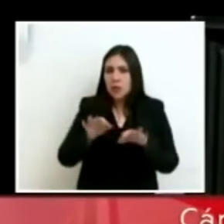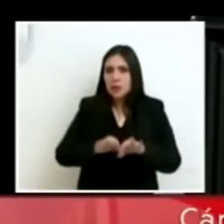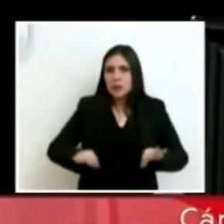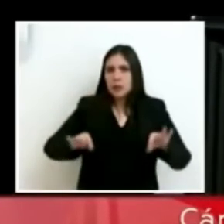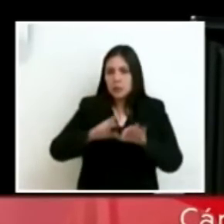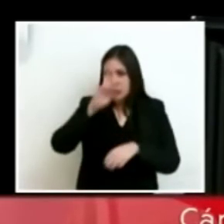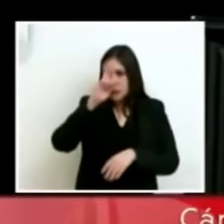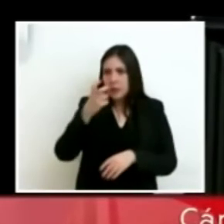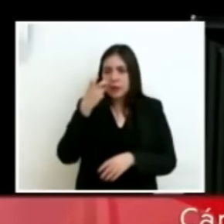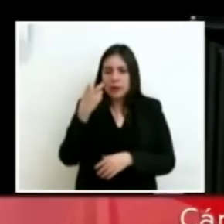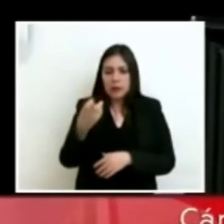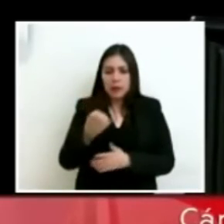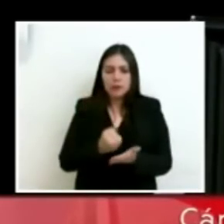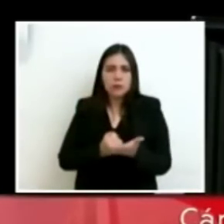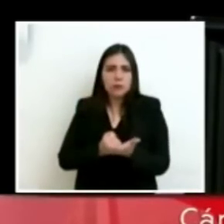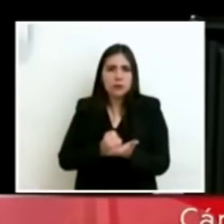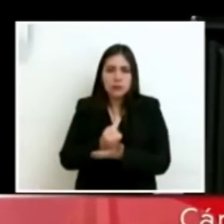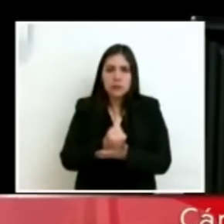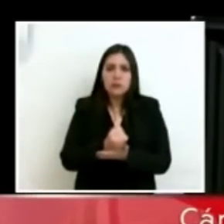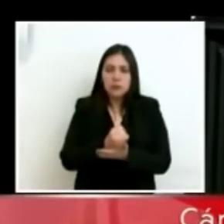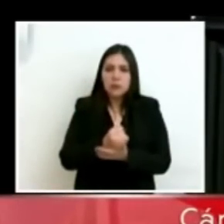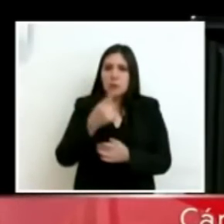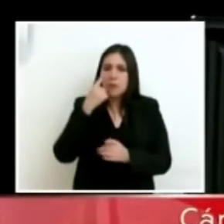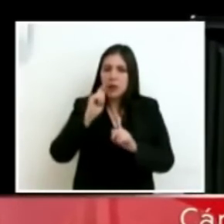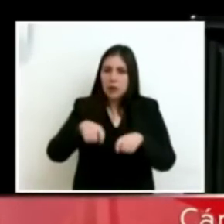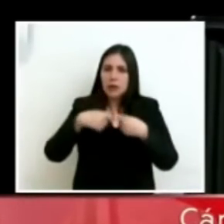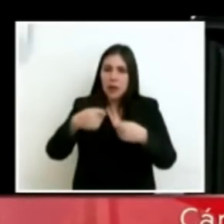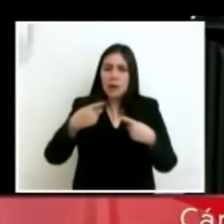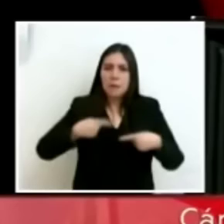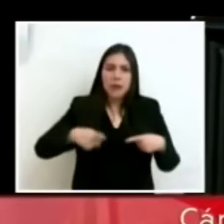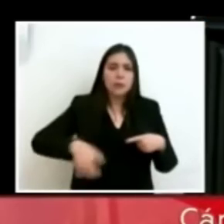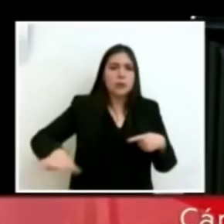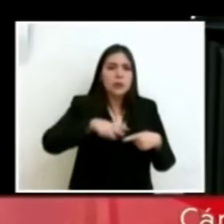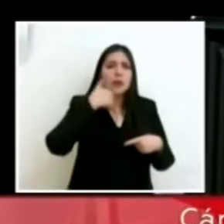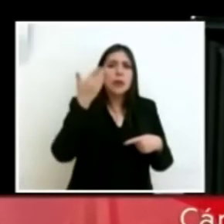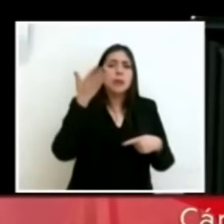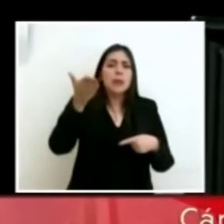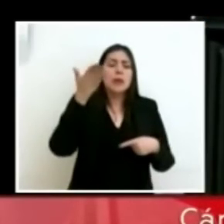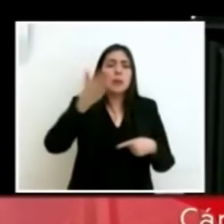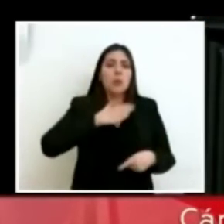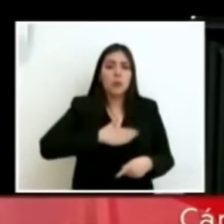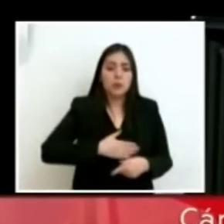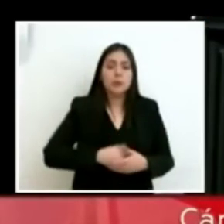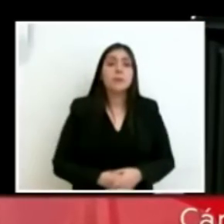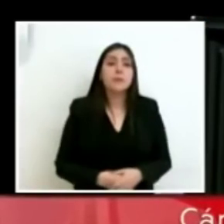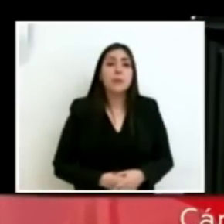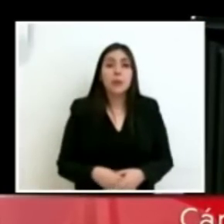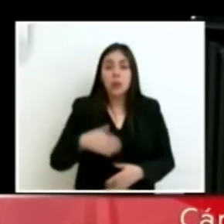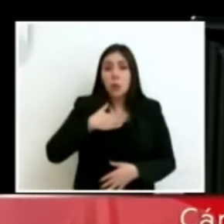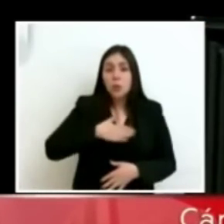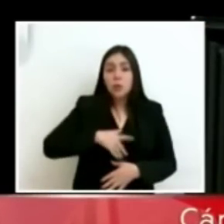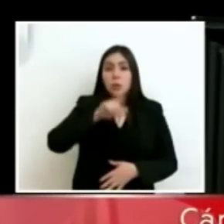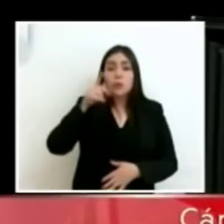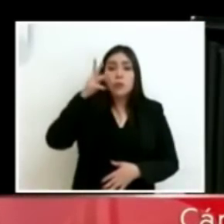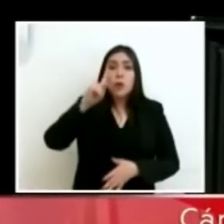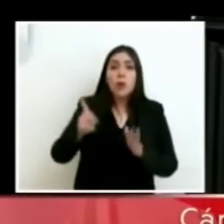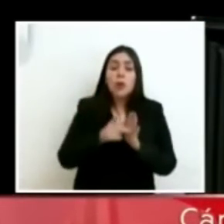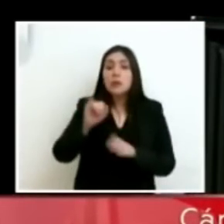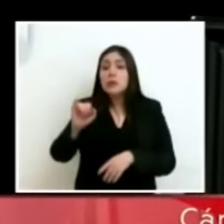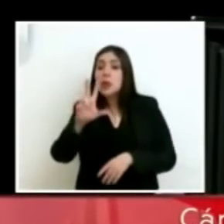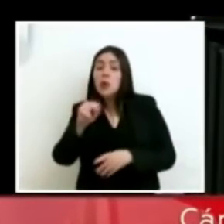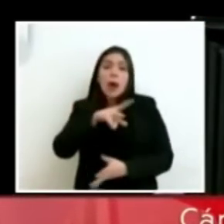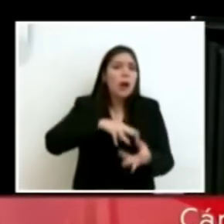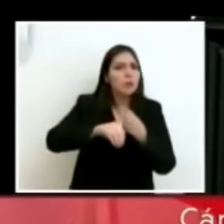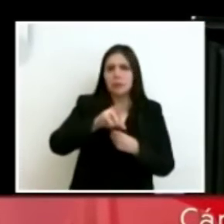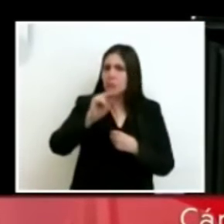clara, firme y decidida al llamado de un pueblo que exige justicia. Nunca más la justicia volverá a ser moneda de cambio, será del